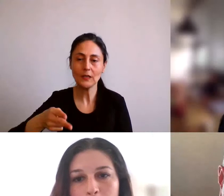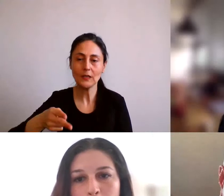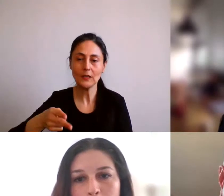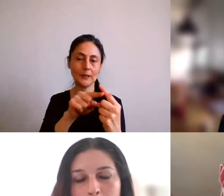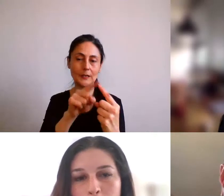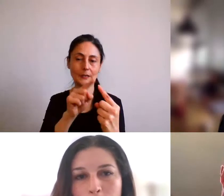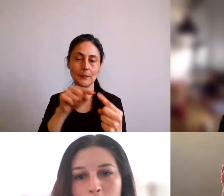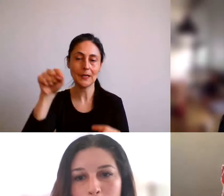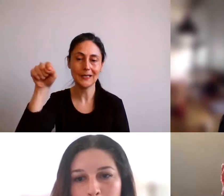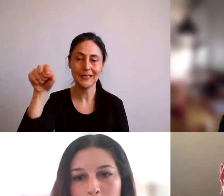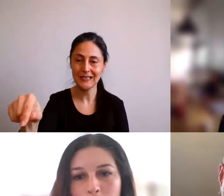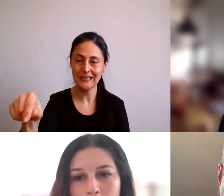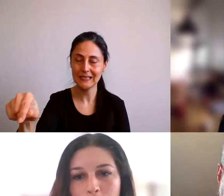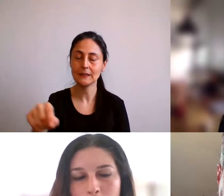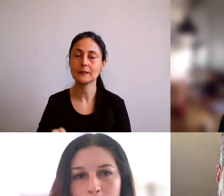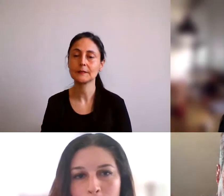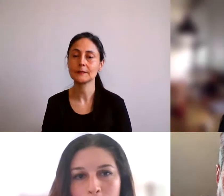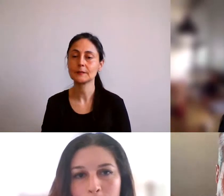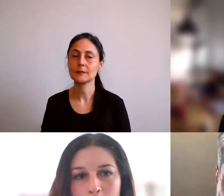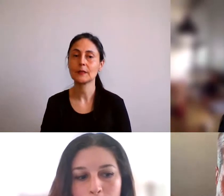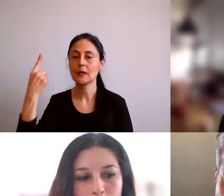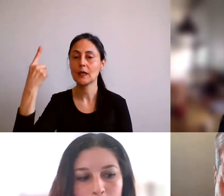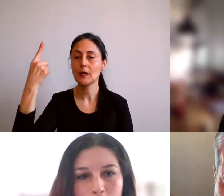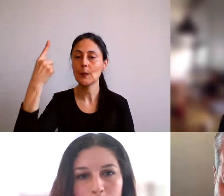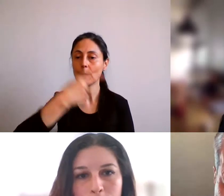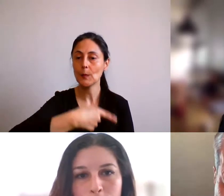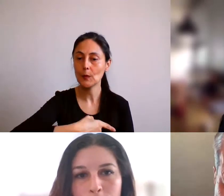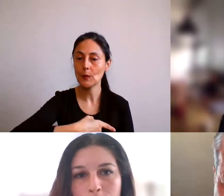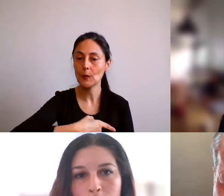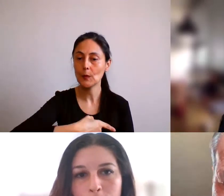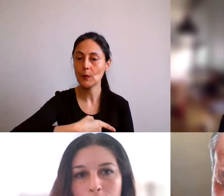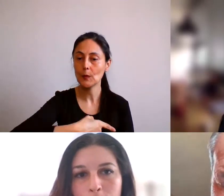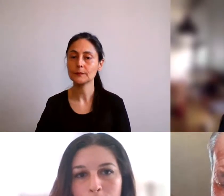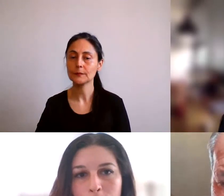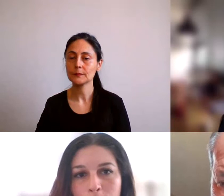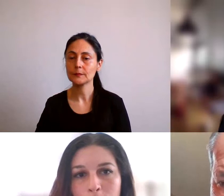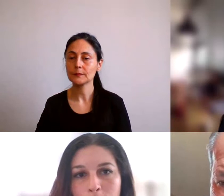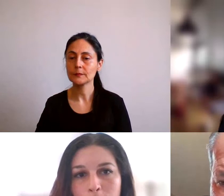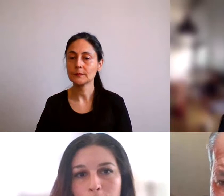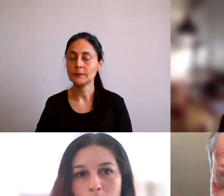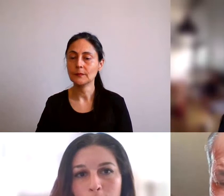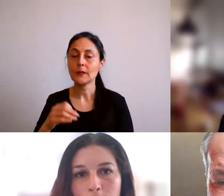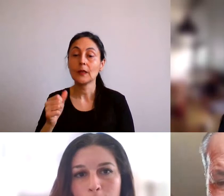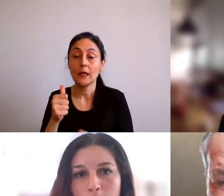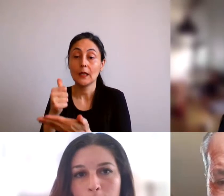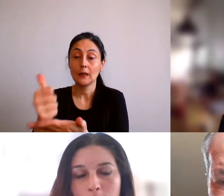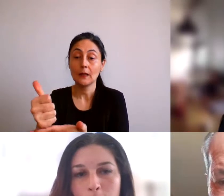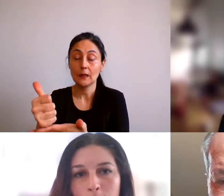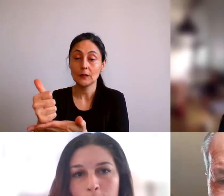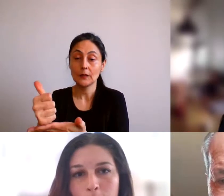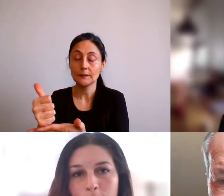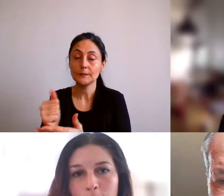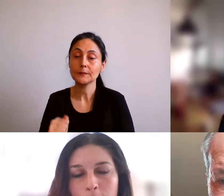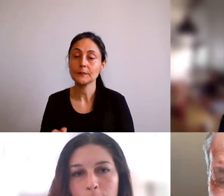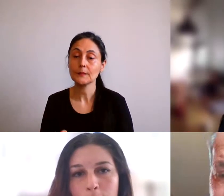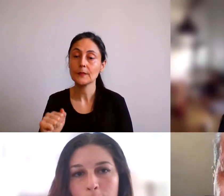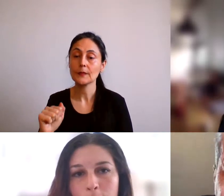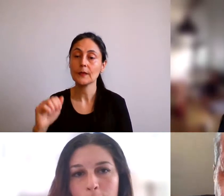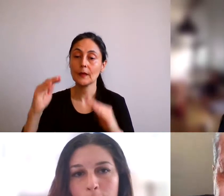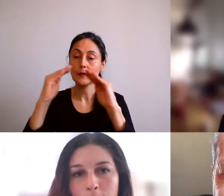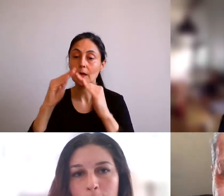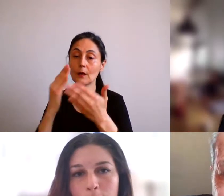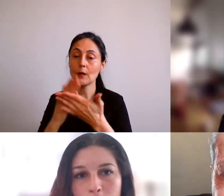por último, para referirme al comentario que hacía la profesora y directora de la Escuela de Salud, la verdad